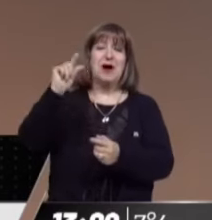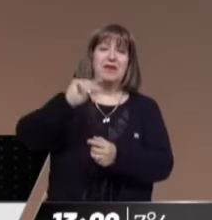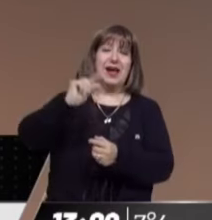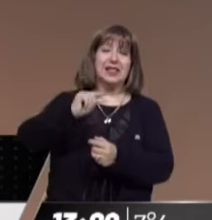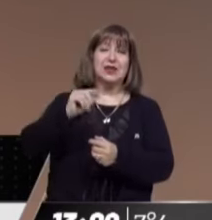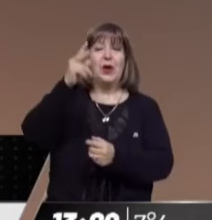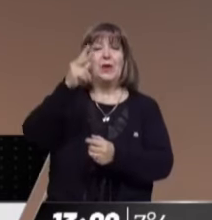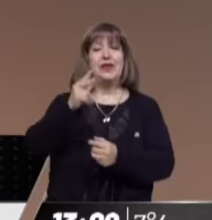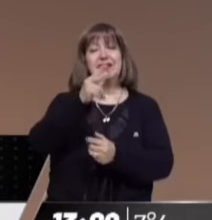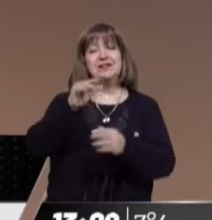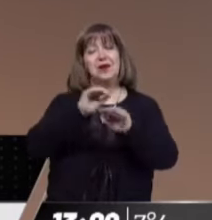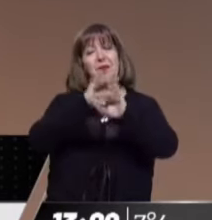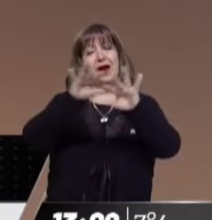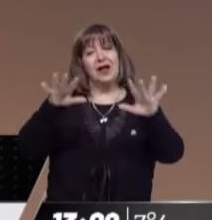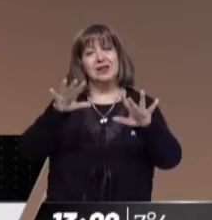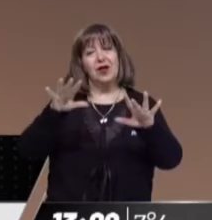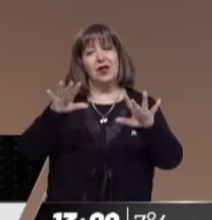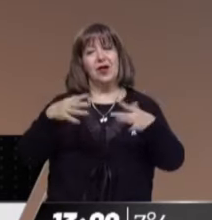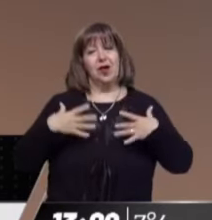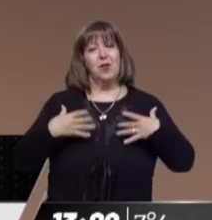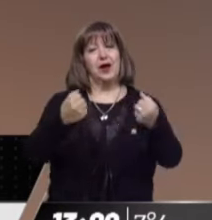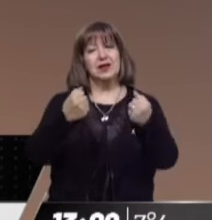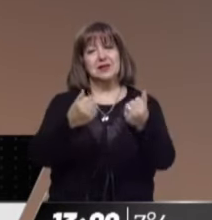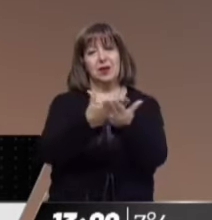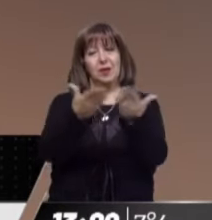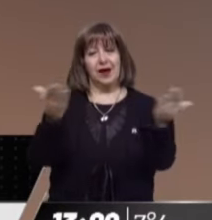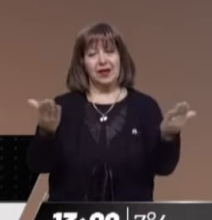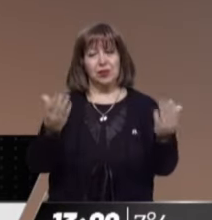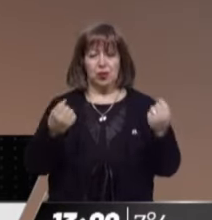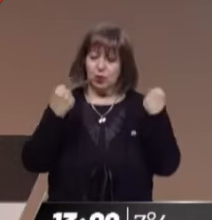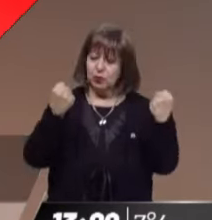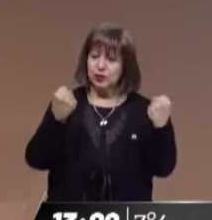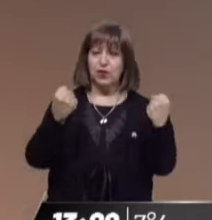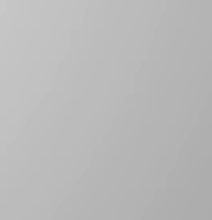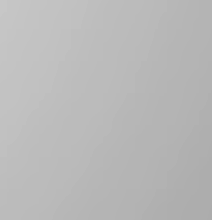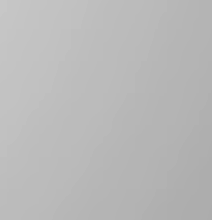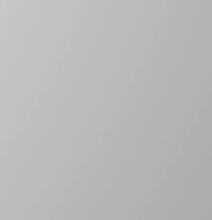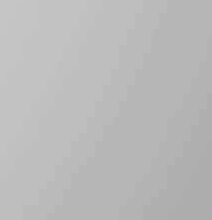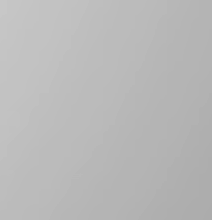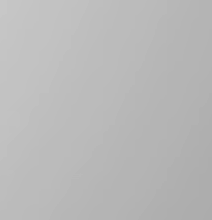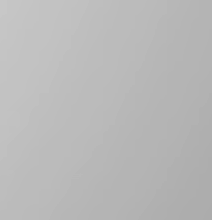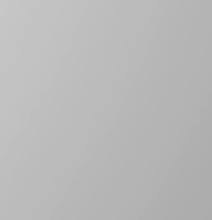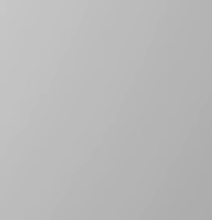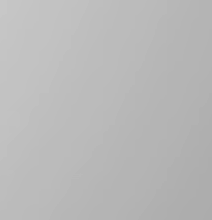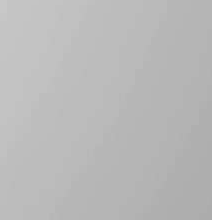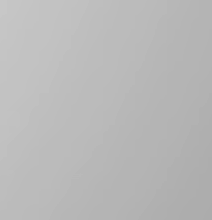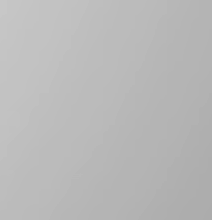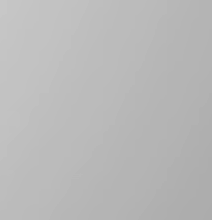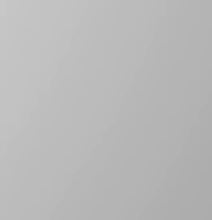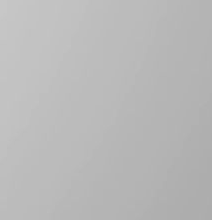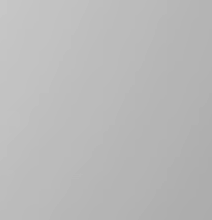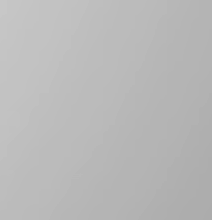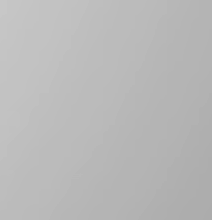Bendiciones para todos y buena salud para todos. Fuerza. Pablo Alarcón.